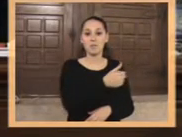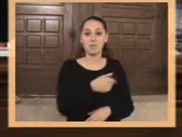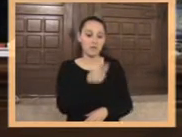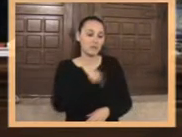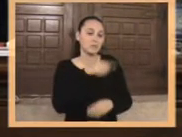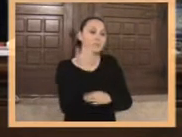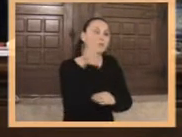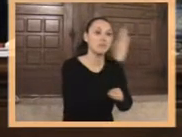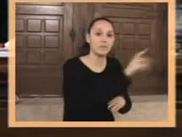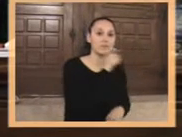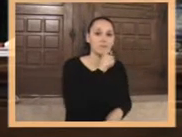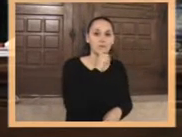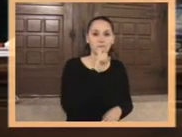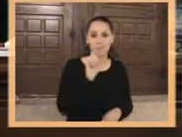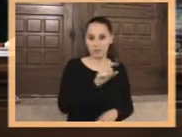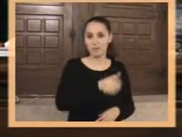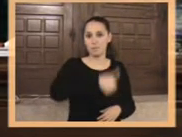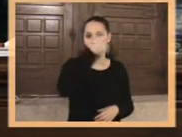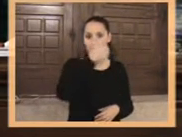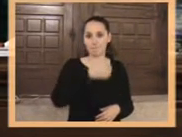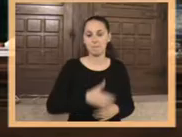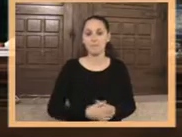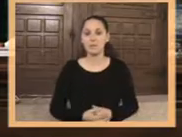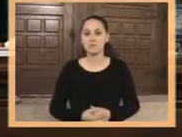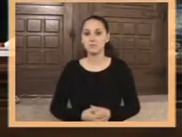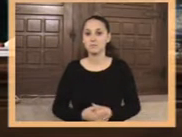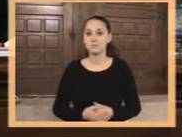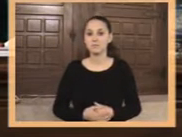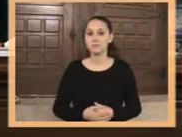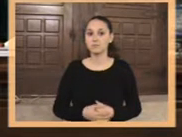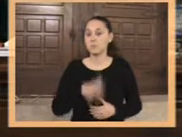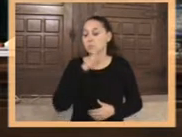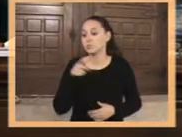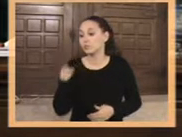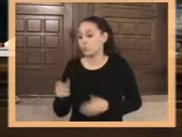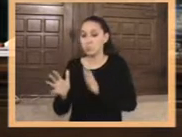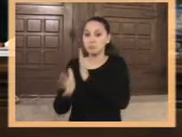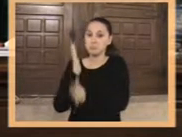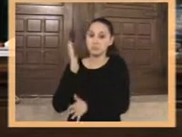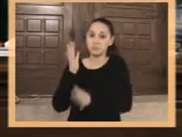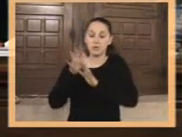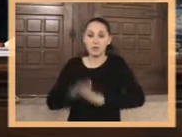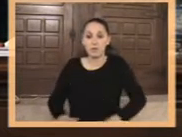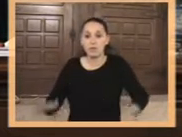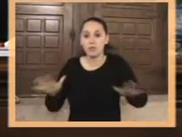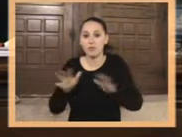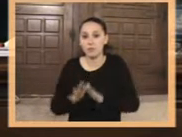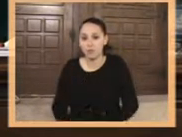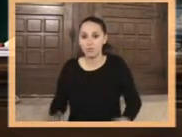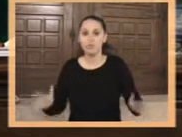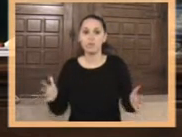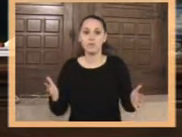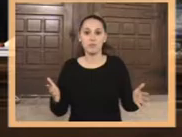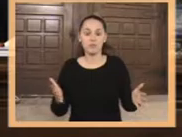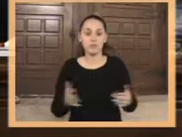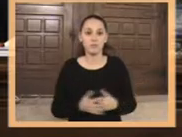exposiciones públicas y demás historias. Con lo cual, no sé por qué usted no tiene prisa. Pero precisamente es ahora cuando corre prisa, cuando está en el